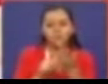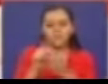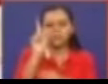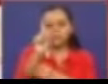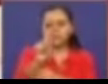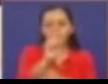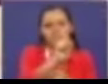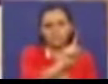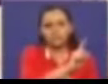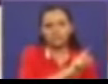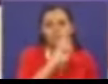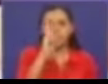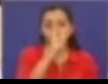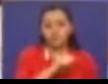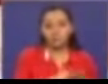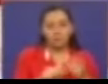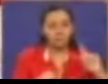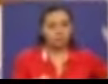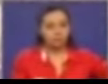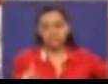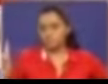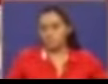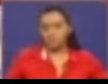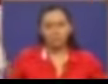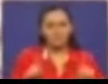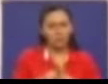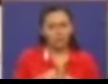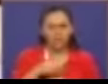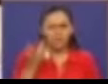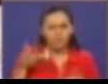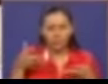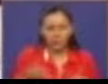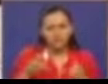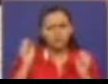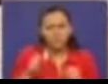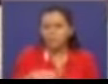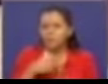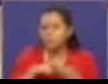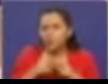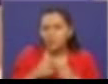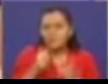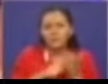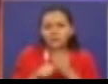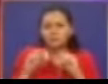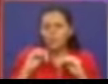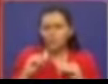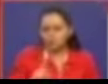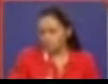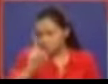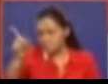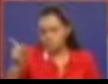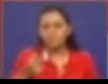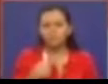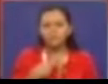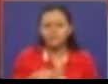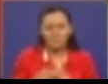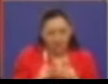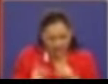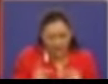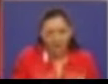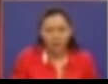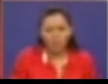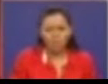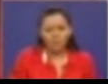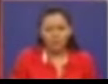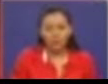Agricultura. Supongo que hasta el viceministro, porque el ministro está acá. Cualquier maestro puede acceder al ministro de Educación. ¿Cómo se llama eso? Diálogo.